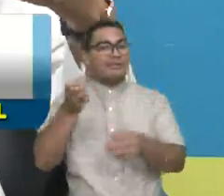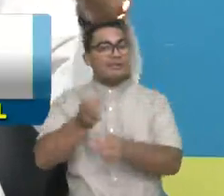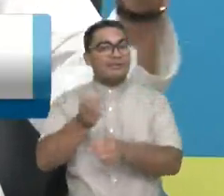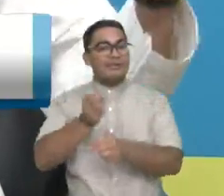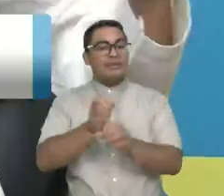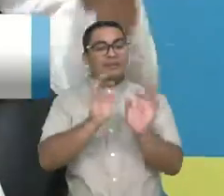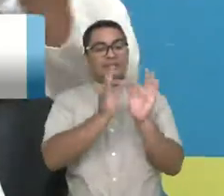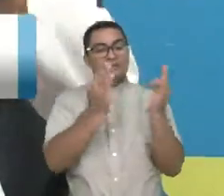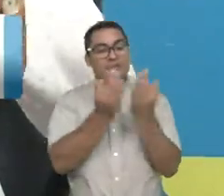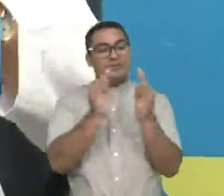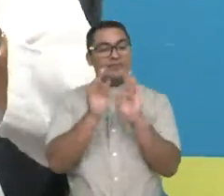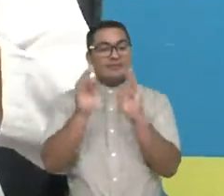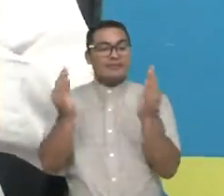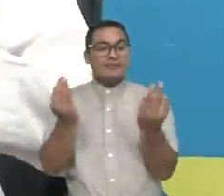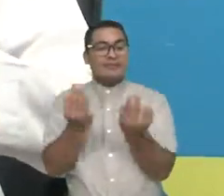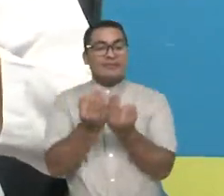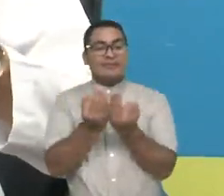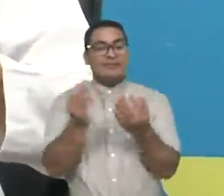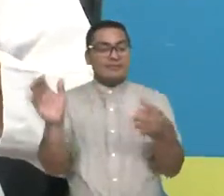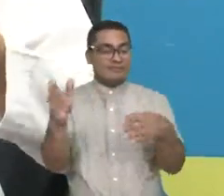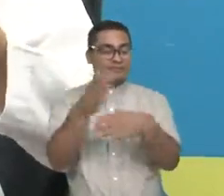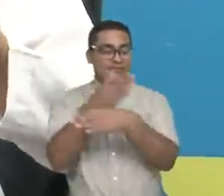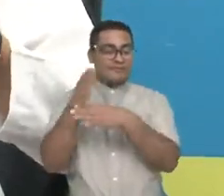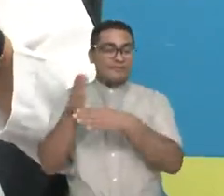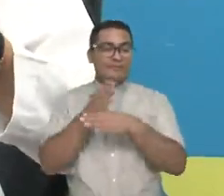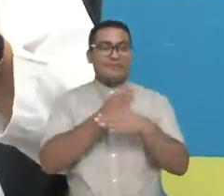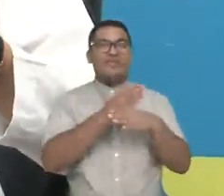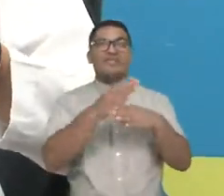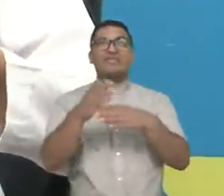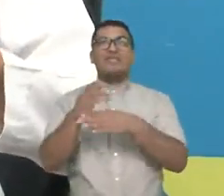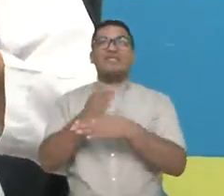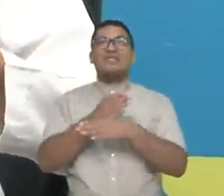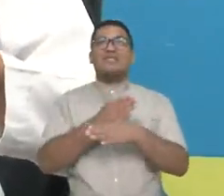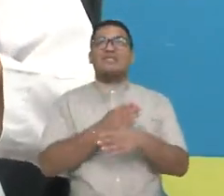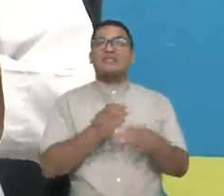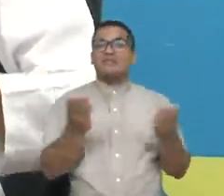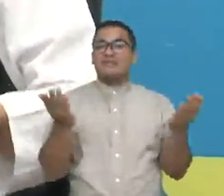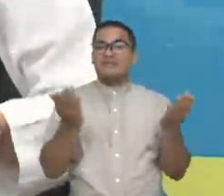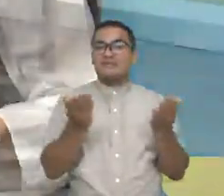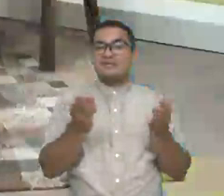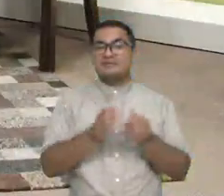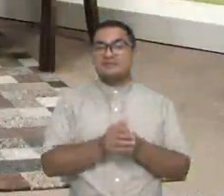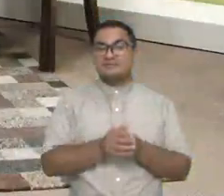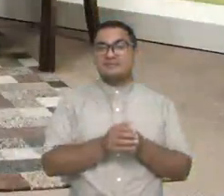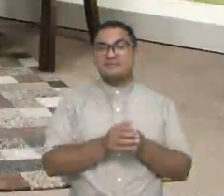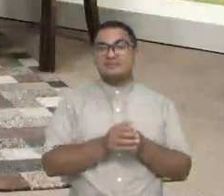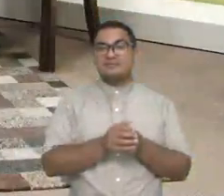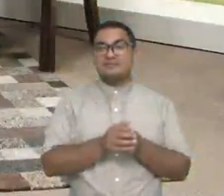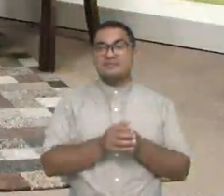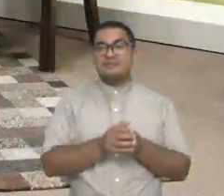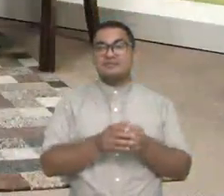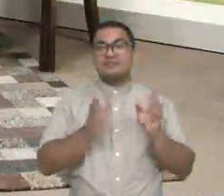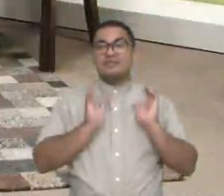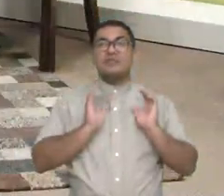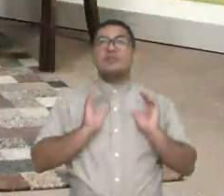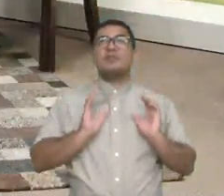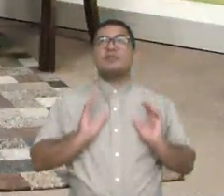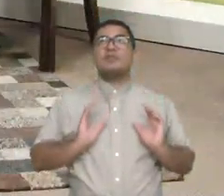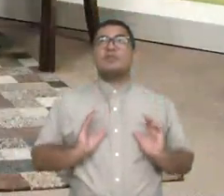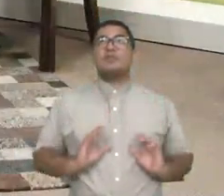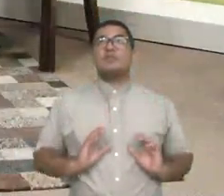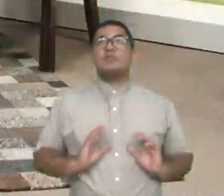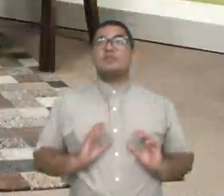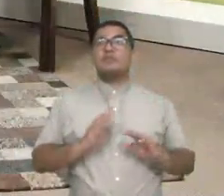familia. Las presiones que tenemos en nuestro entorno nos presionan tanto. Incluso te activa el sistema inmunológico, o sea, el sistema